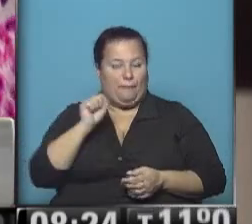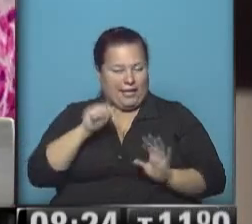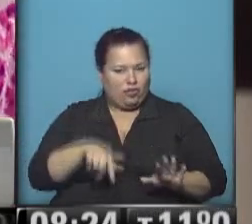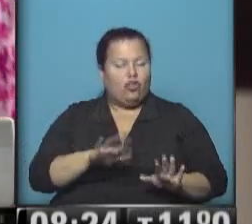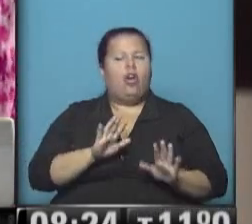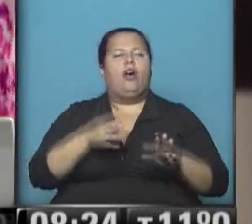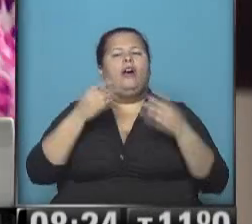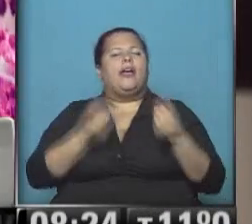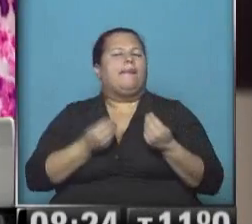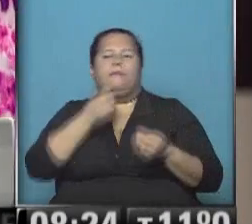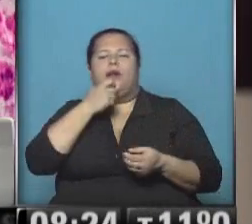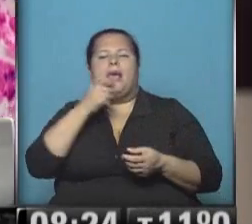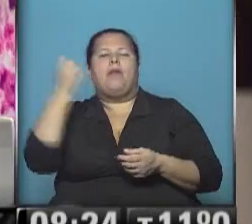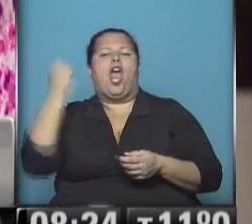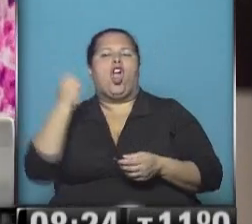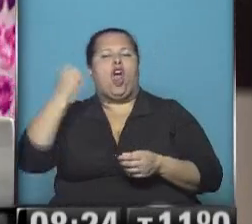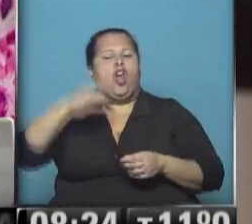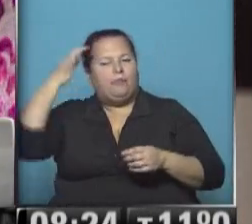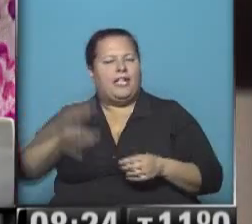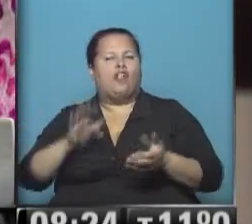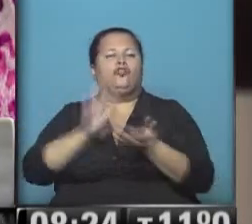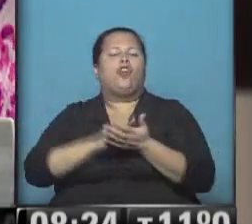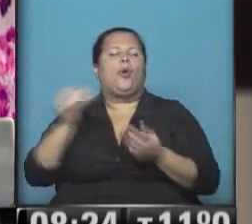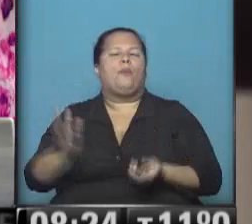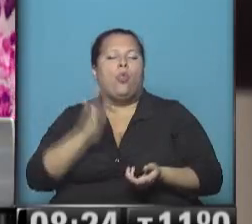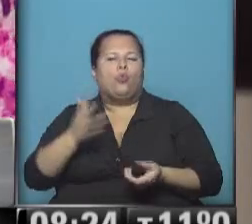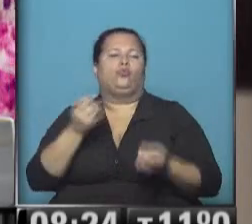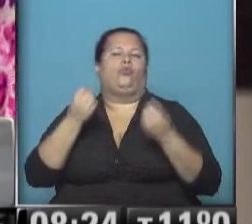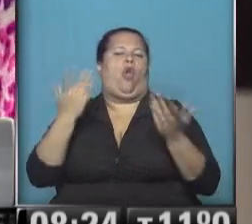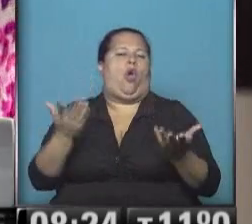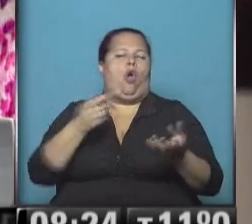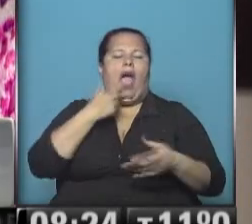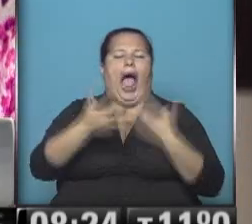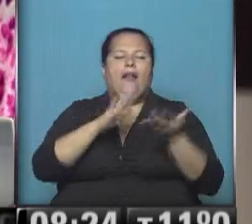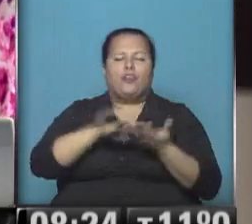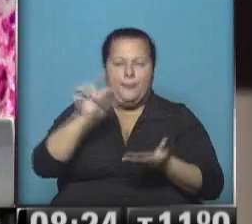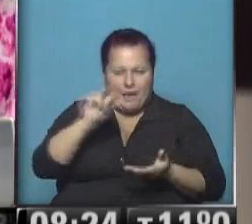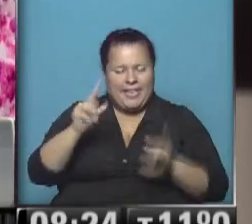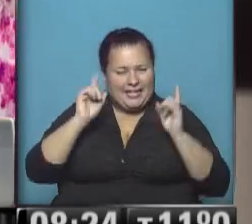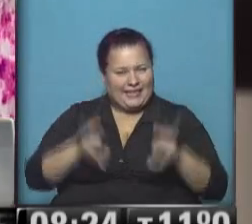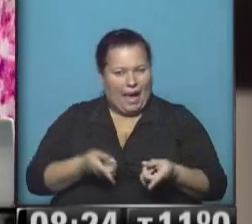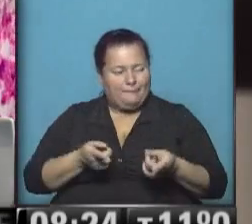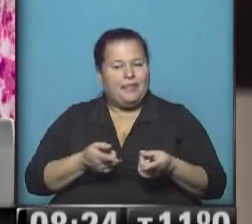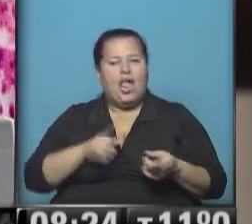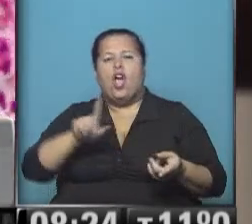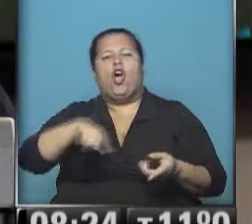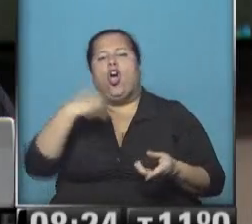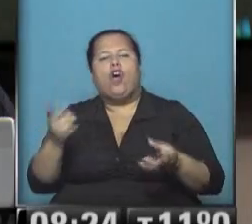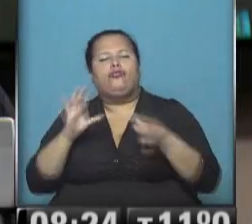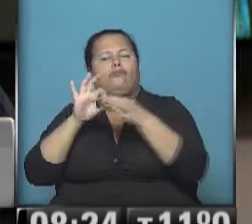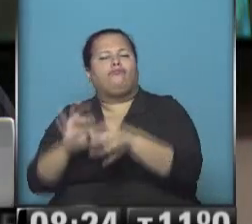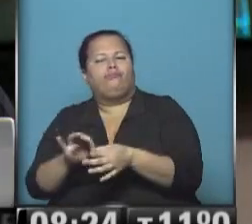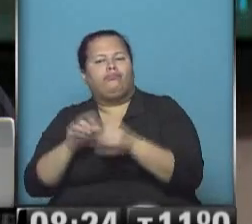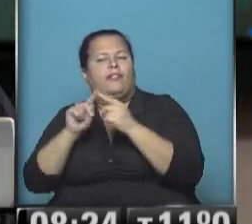que significa por ejemplo para la economía real en términos productivos hablaba de los créditos esto también tiene alguna otra relación